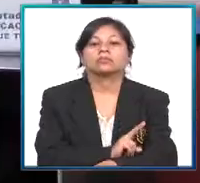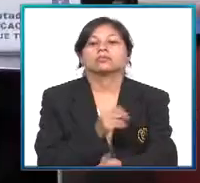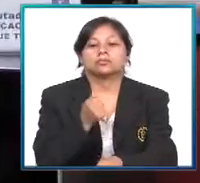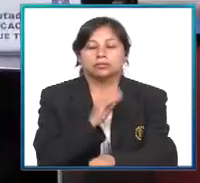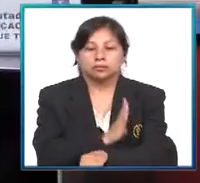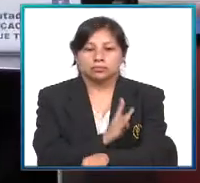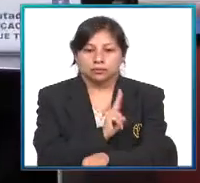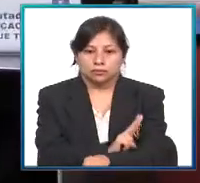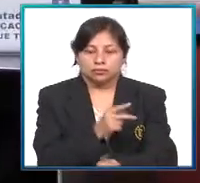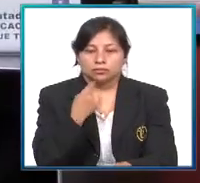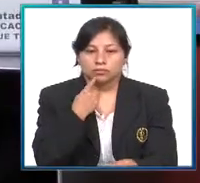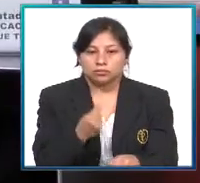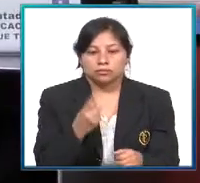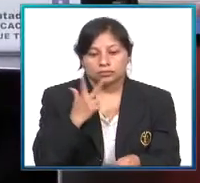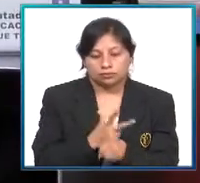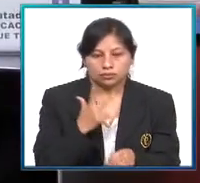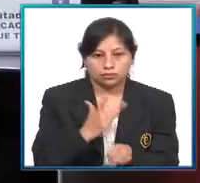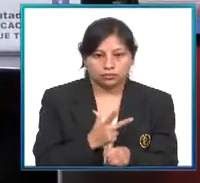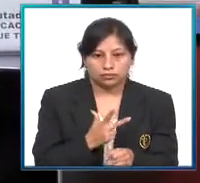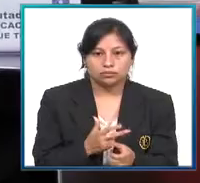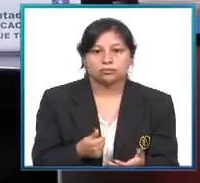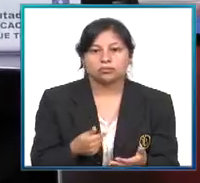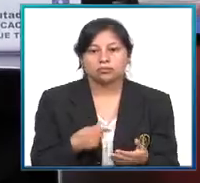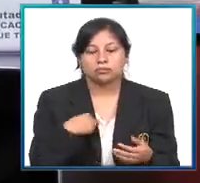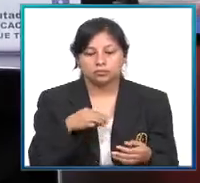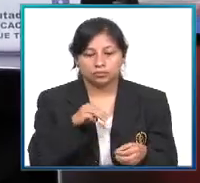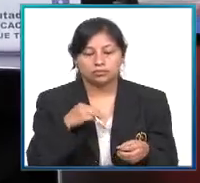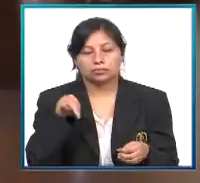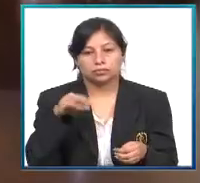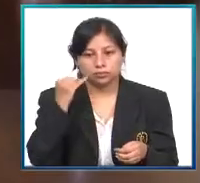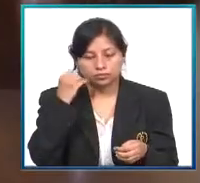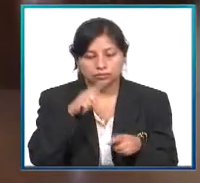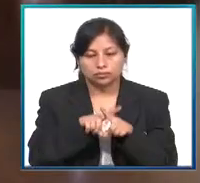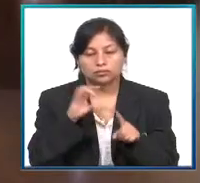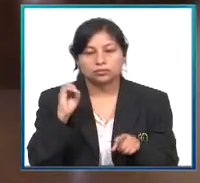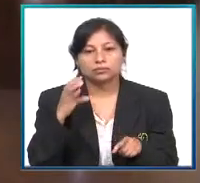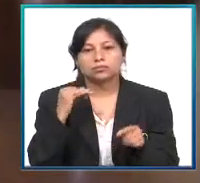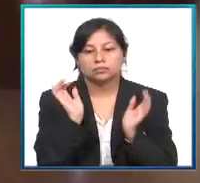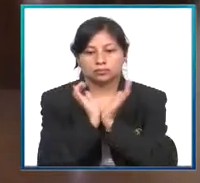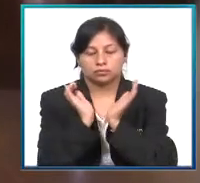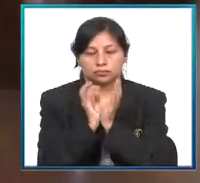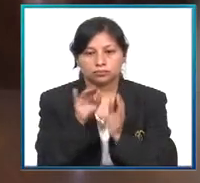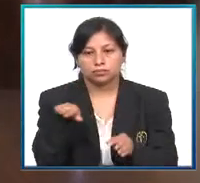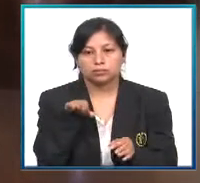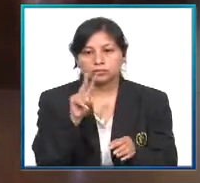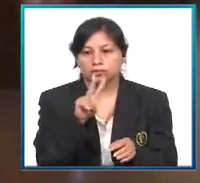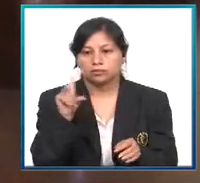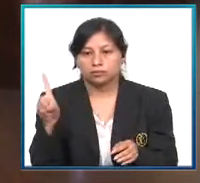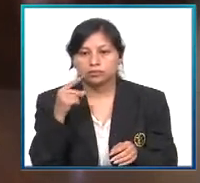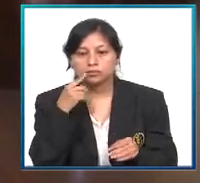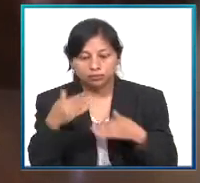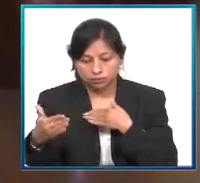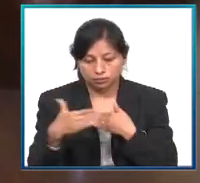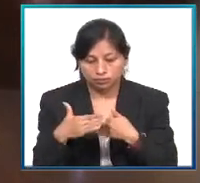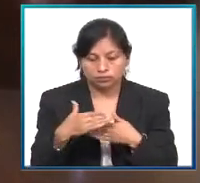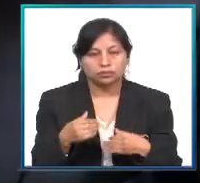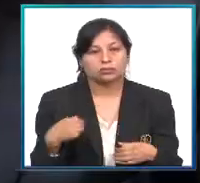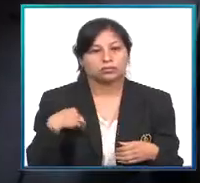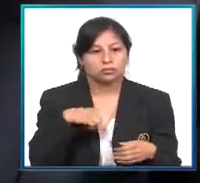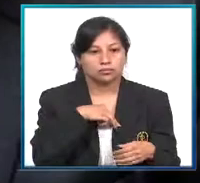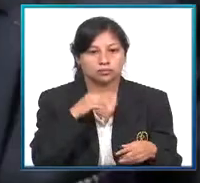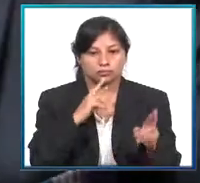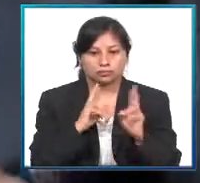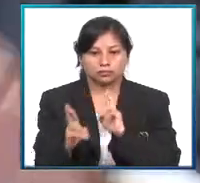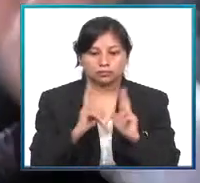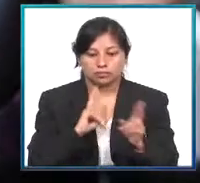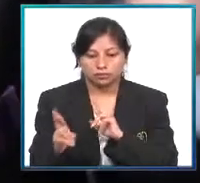Verapaz. En el departamento de Guatemala se abrirán en Misco, Villanueva y Zona 21, además de tener ya acercamientos con el Ministerio de